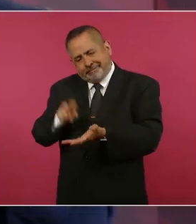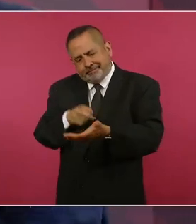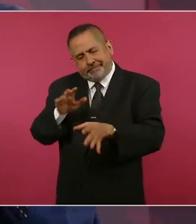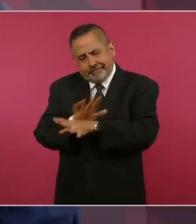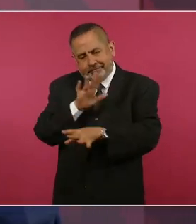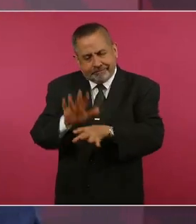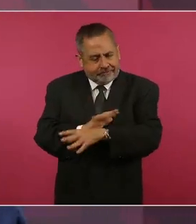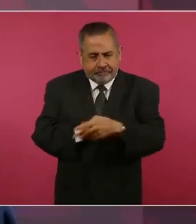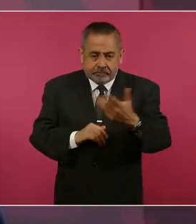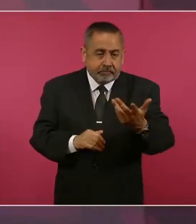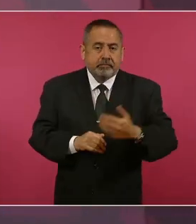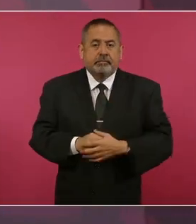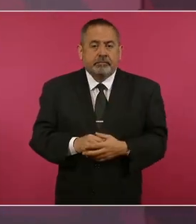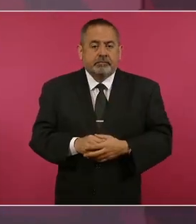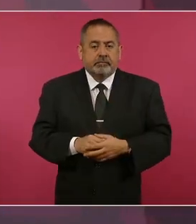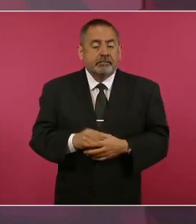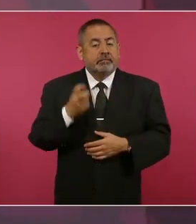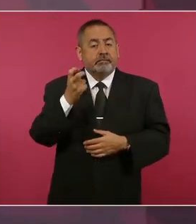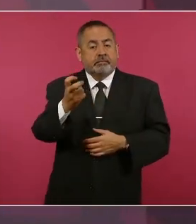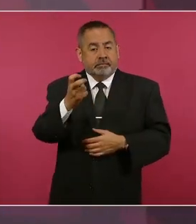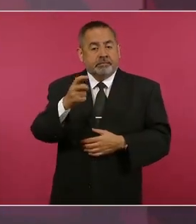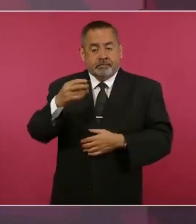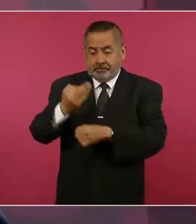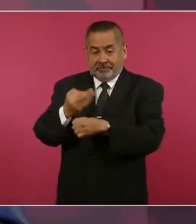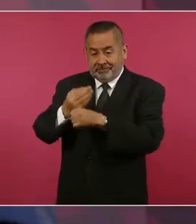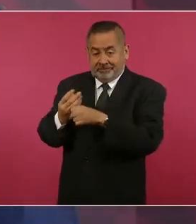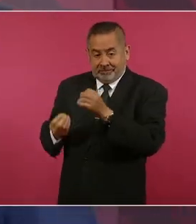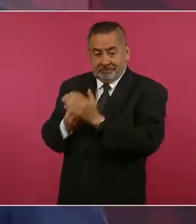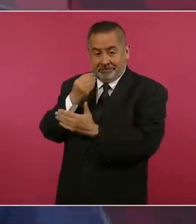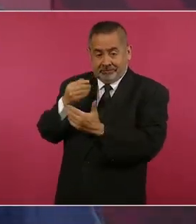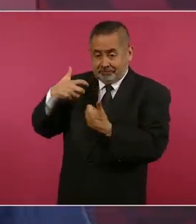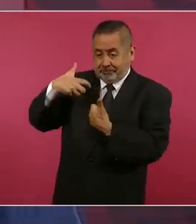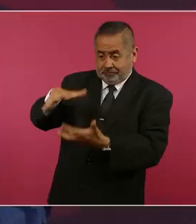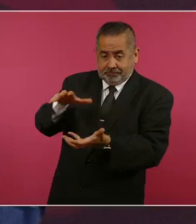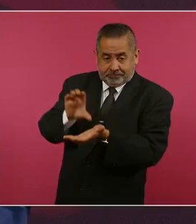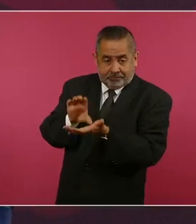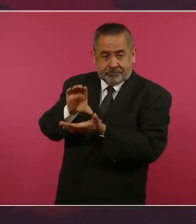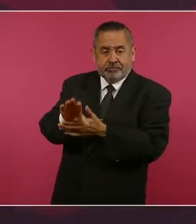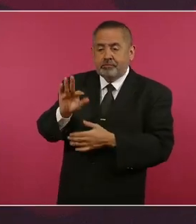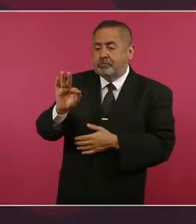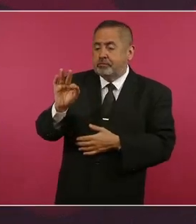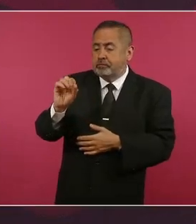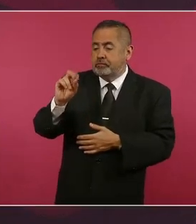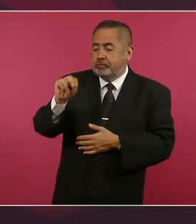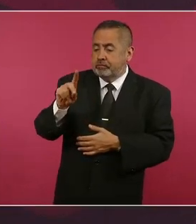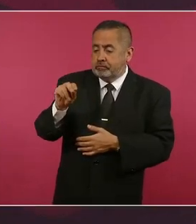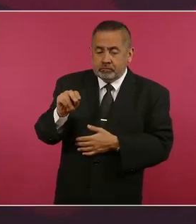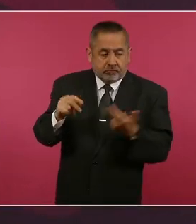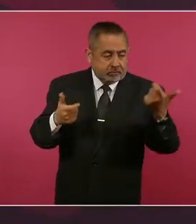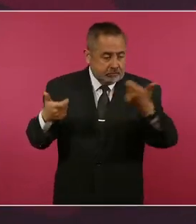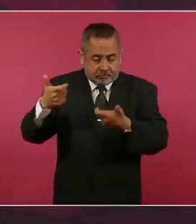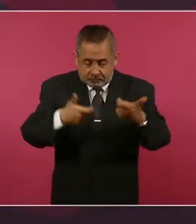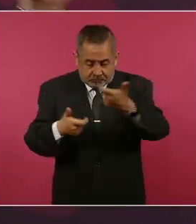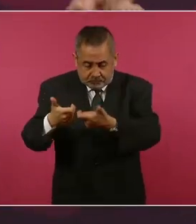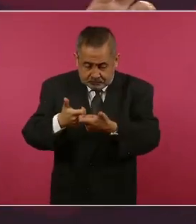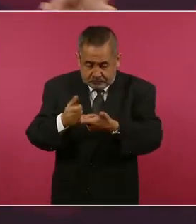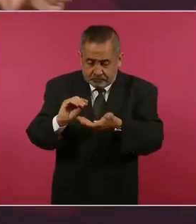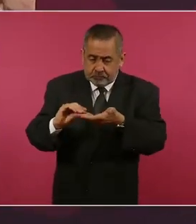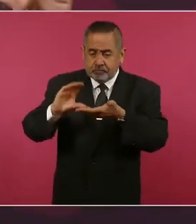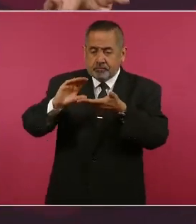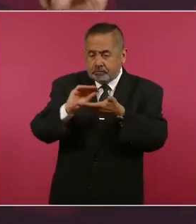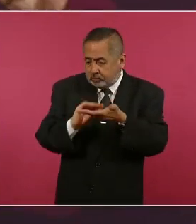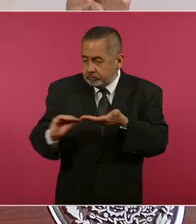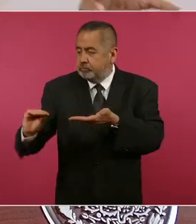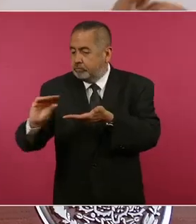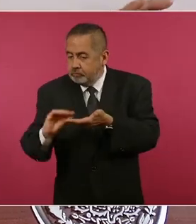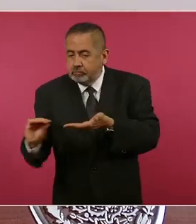Entonces, este fondo de pensiones solidaria va a ayudar a